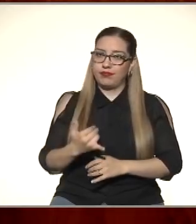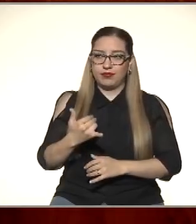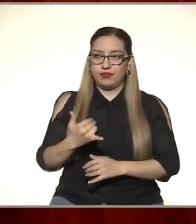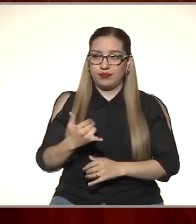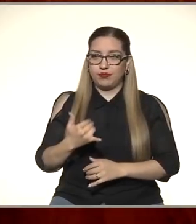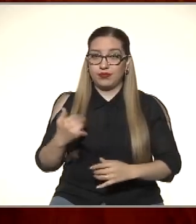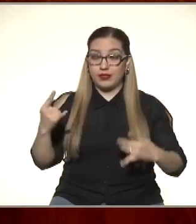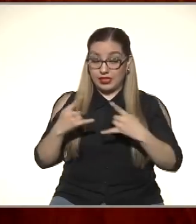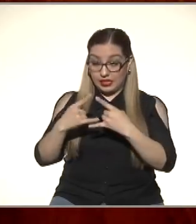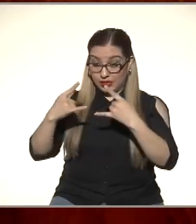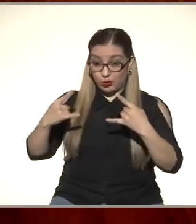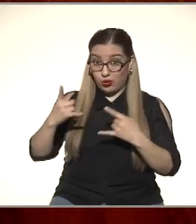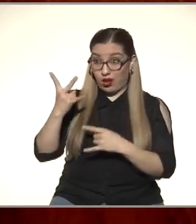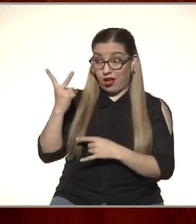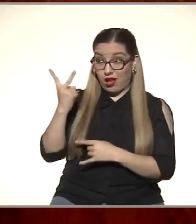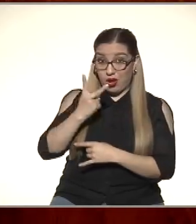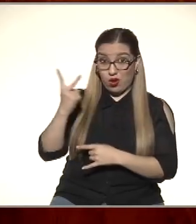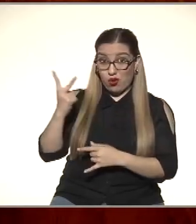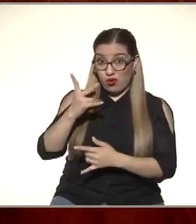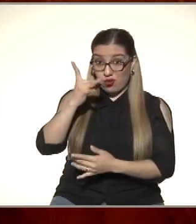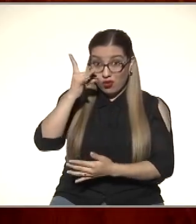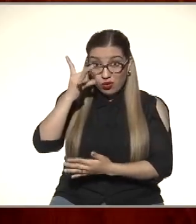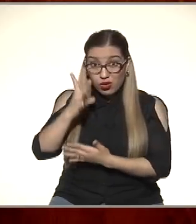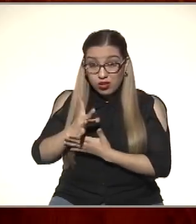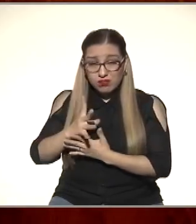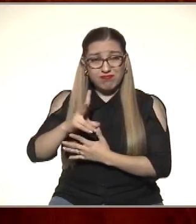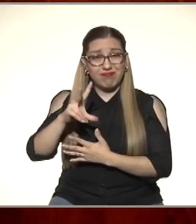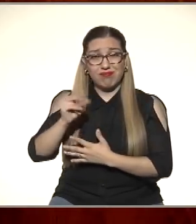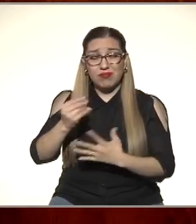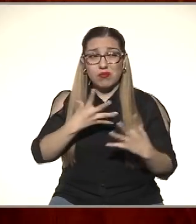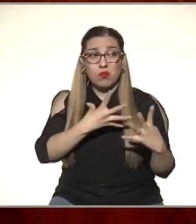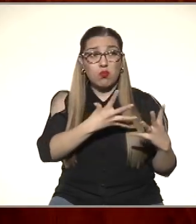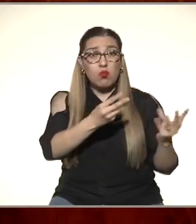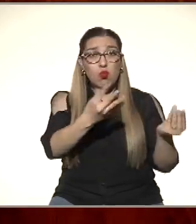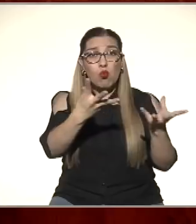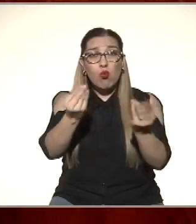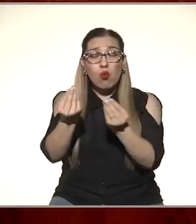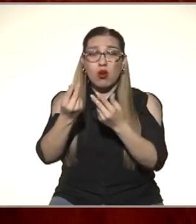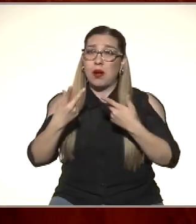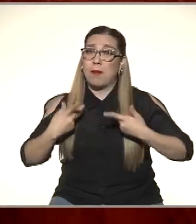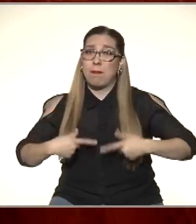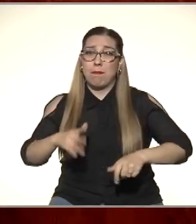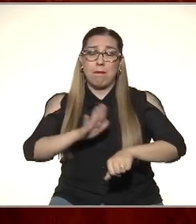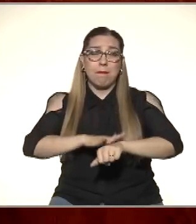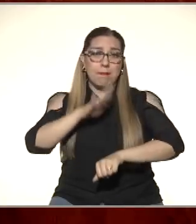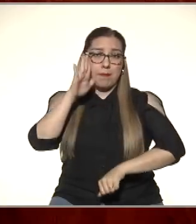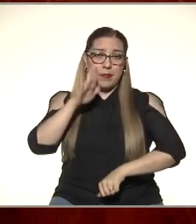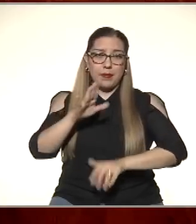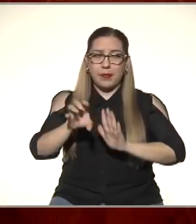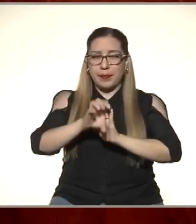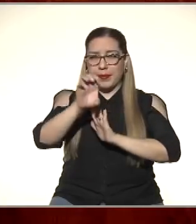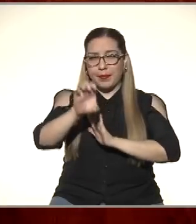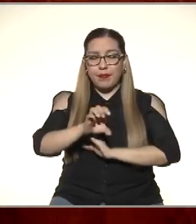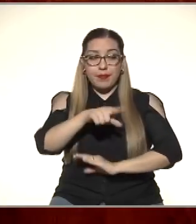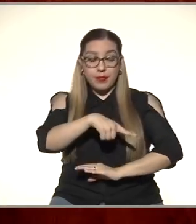historia de dos, ¿sí? Es una historia de muchos más, ¿sí? Porque aquí, por ejemplo, pensamos en los